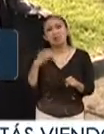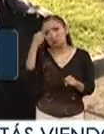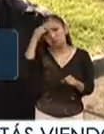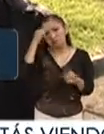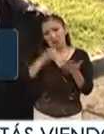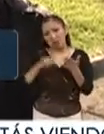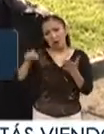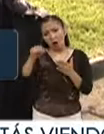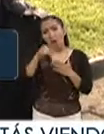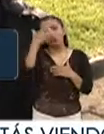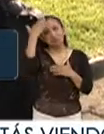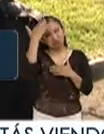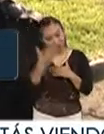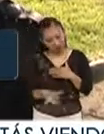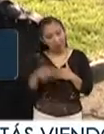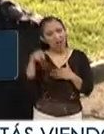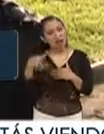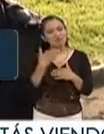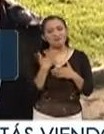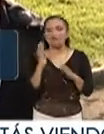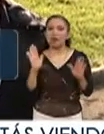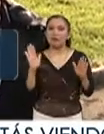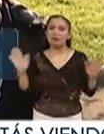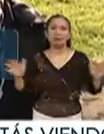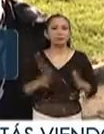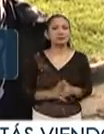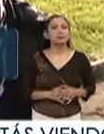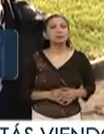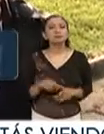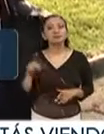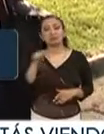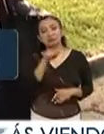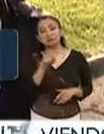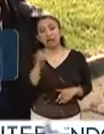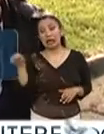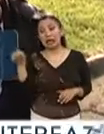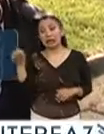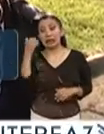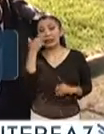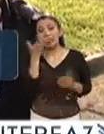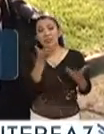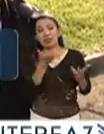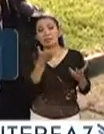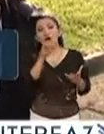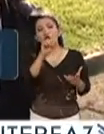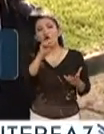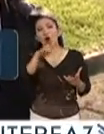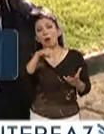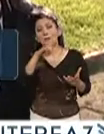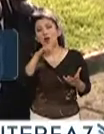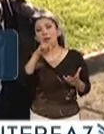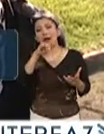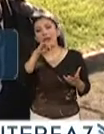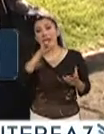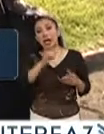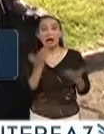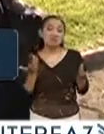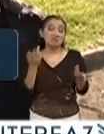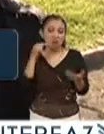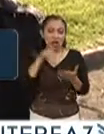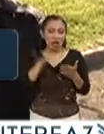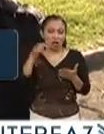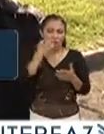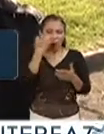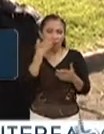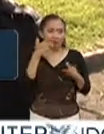que es, y lo sé, que es fabuloso. Ella está aspirando para homeopatía. Y bueno, creo que es una